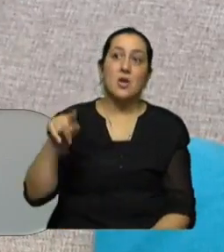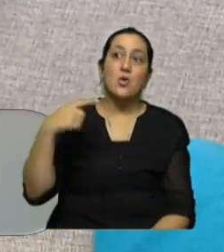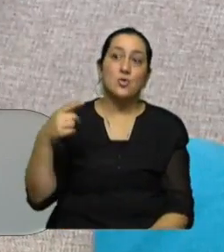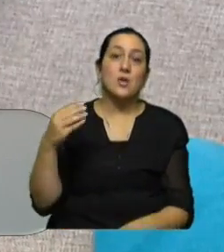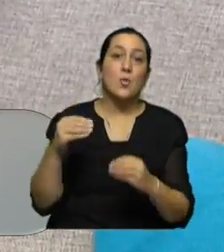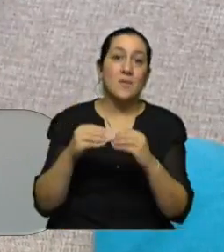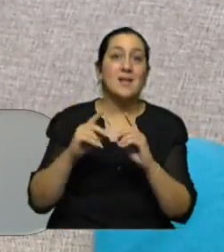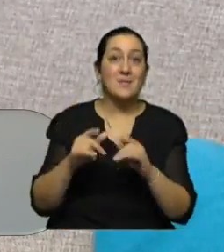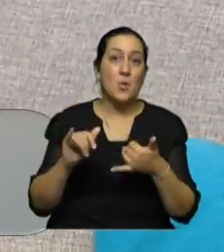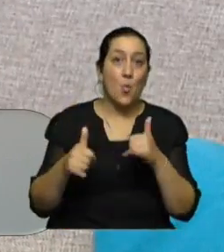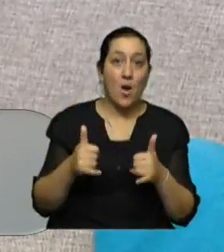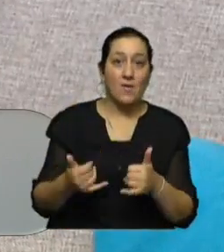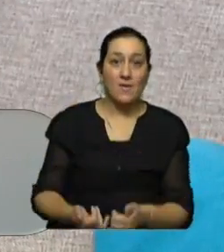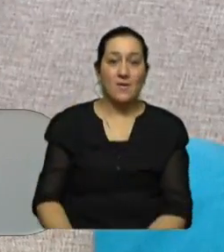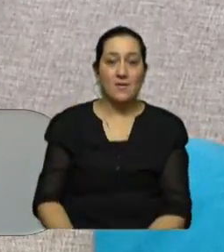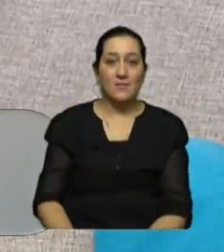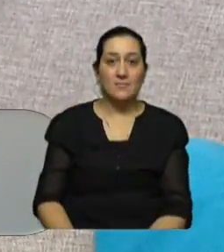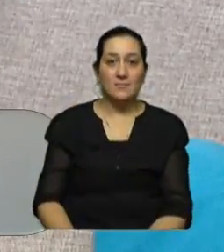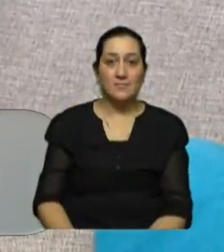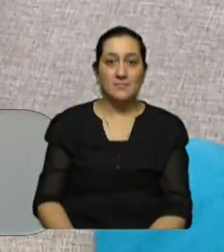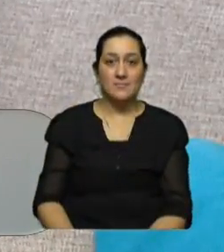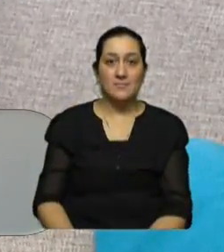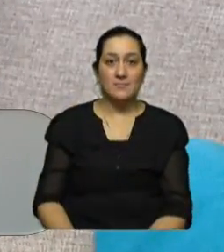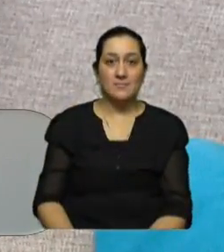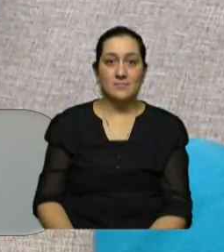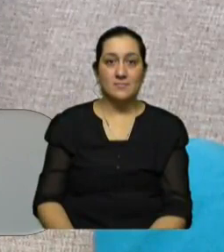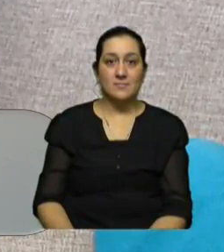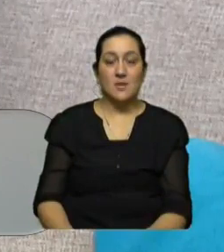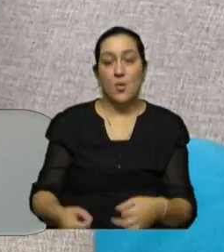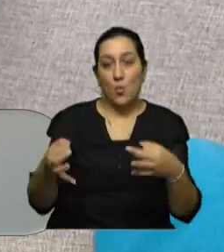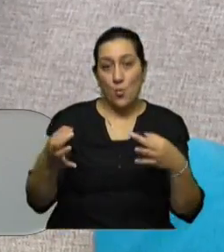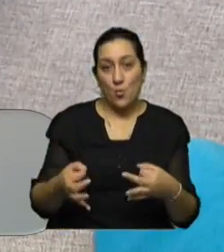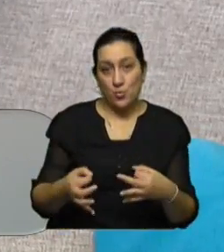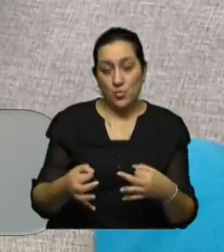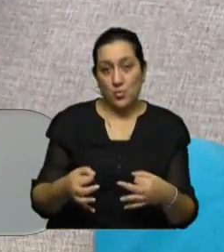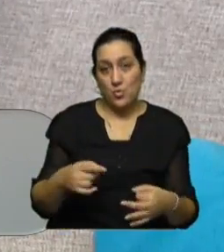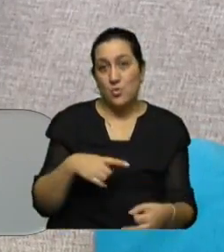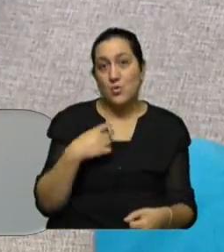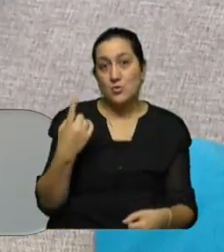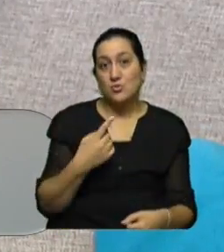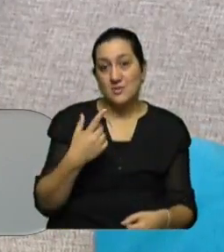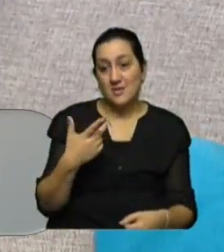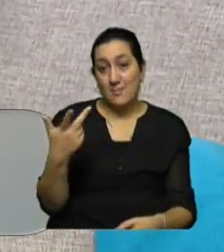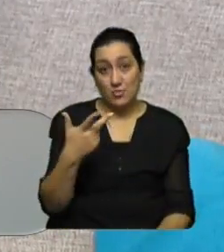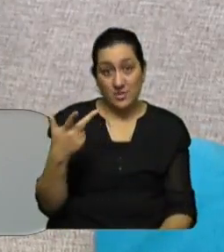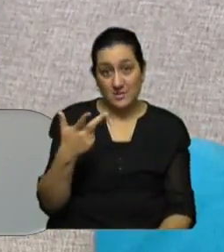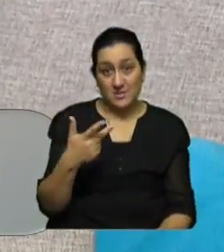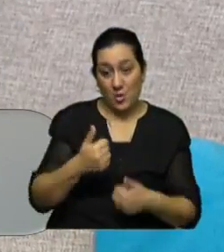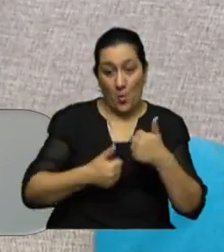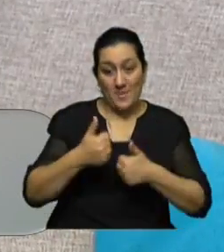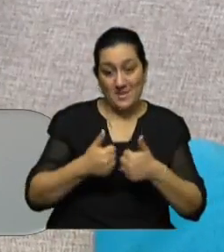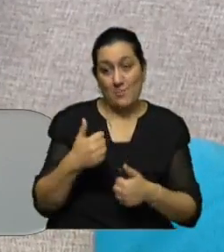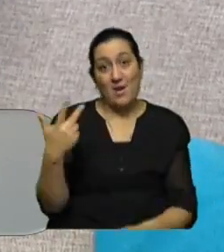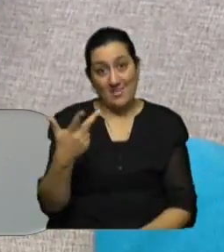también jugaba. Y porque, justo nosotras éramos 3, que competíamos las